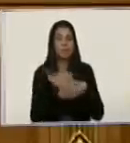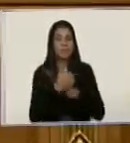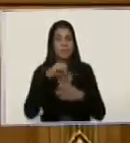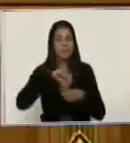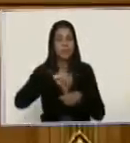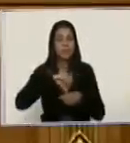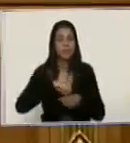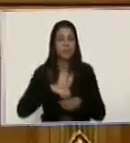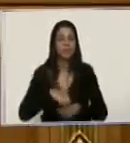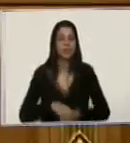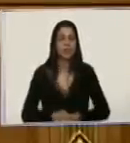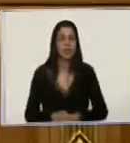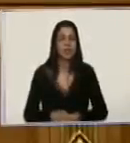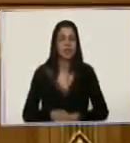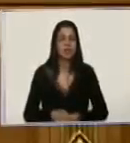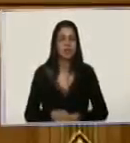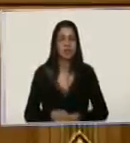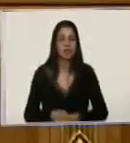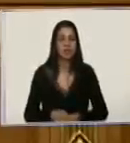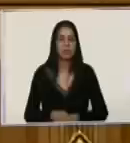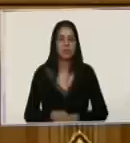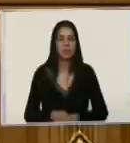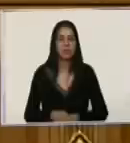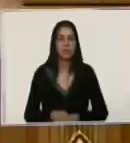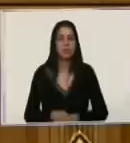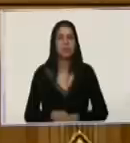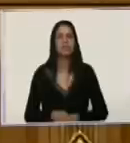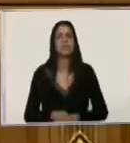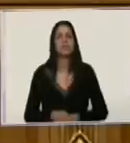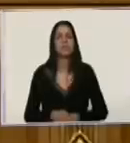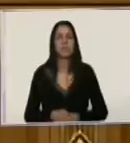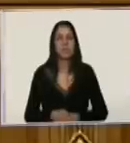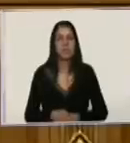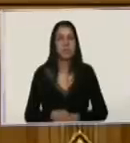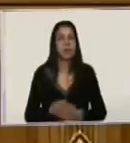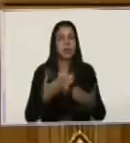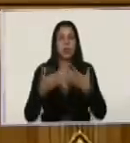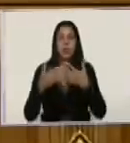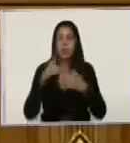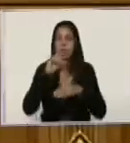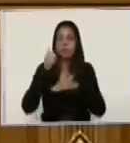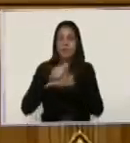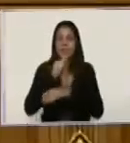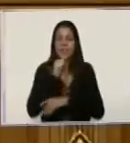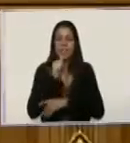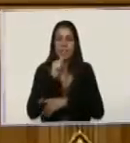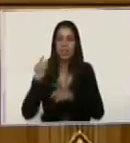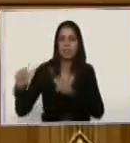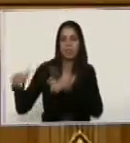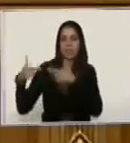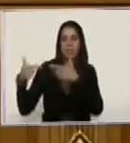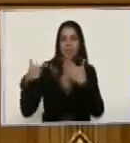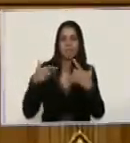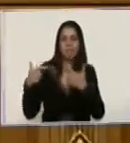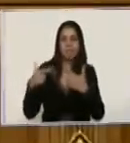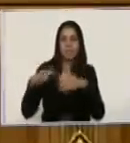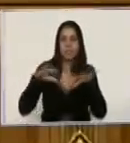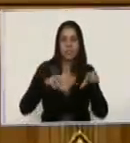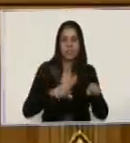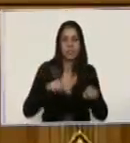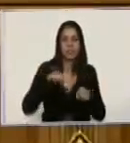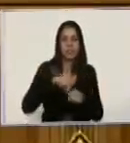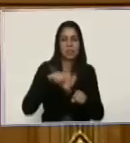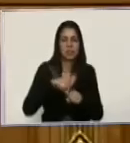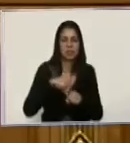Llévese por delante y tengan la junta directiva, sea de la nacionalidad que sea, porque compiten entre ellas a matar por el control de